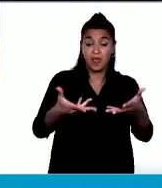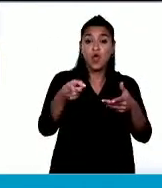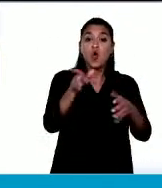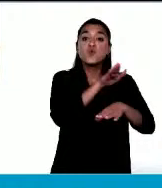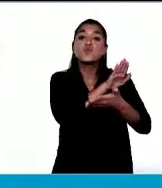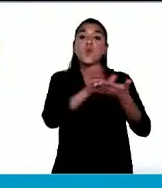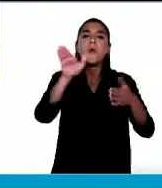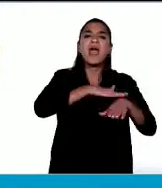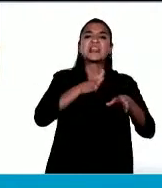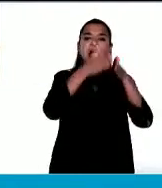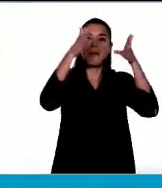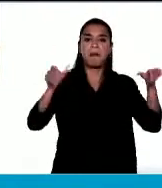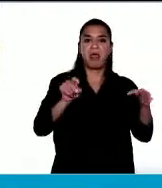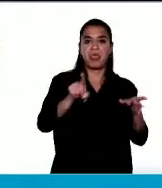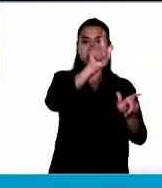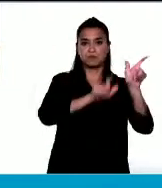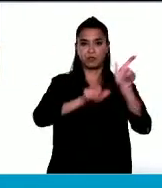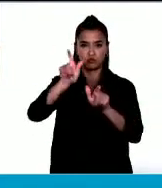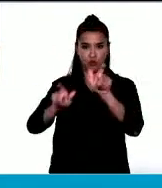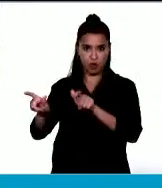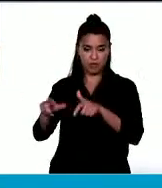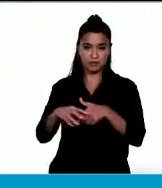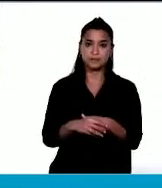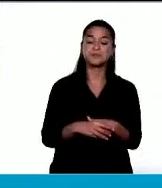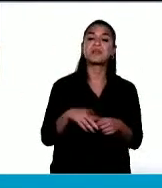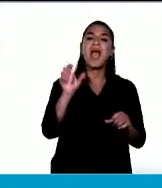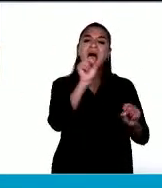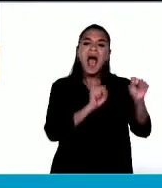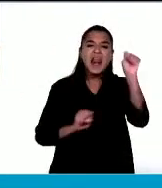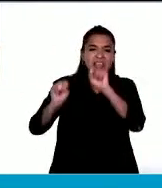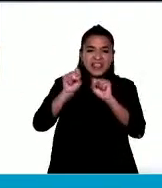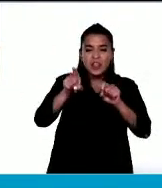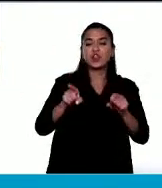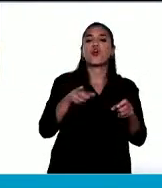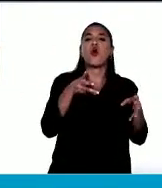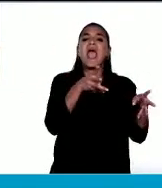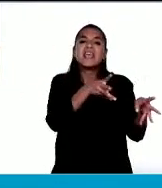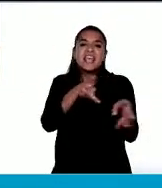para la humanidad. Fue